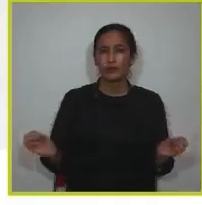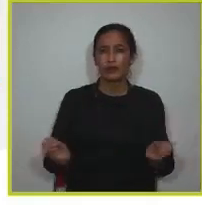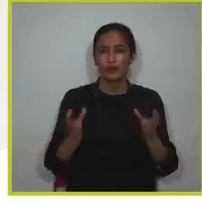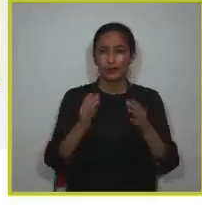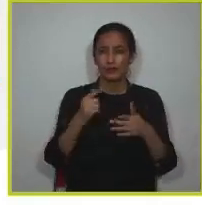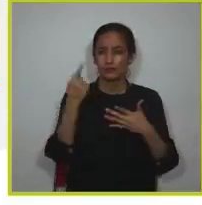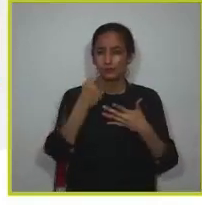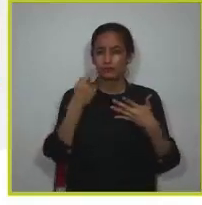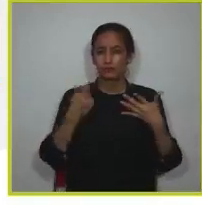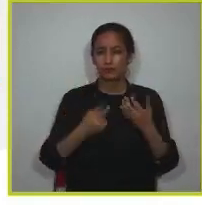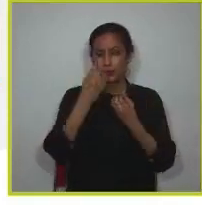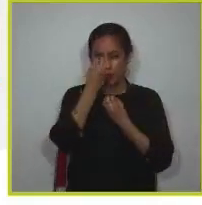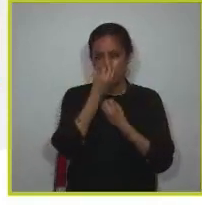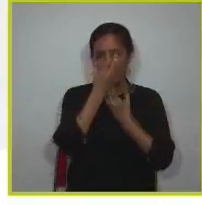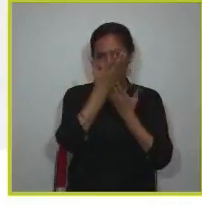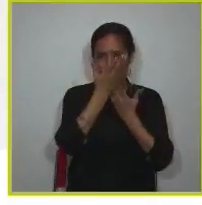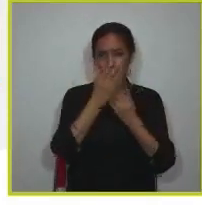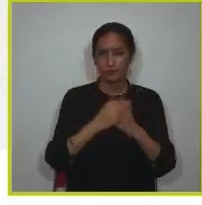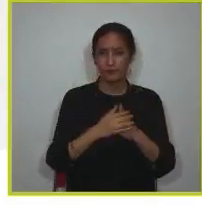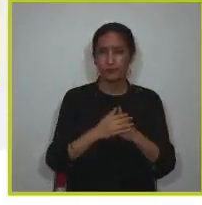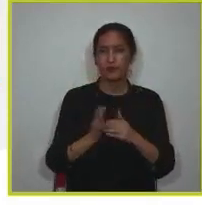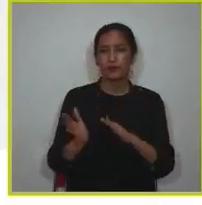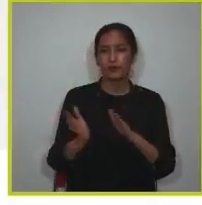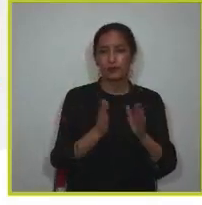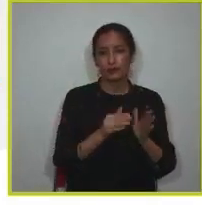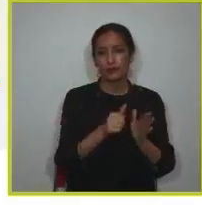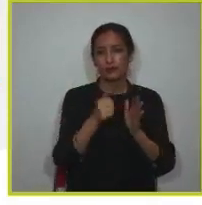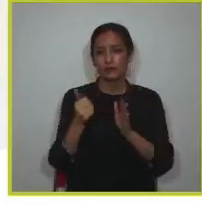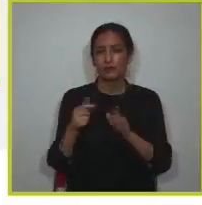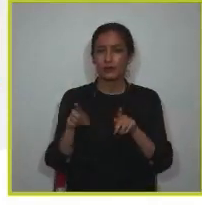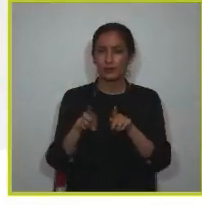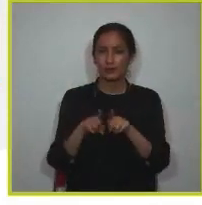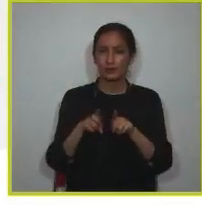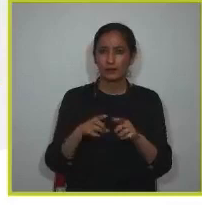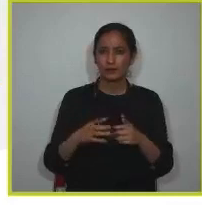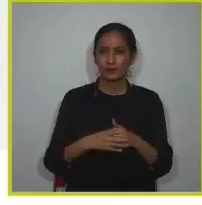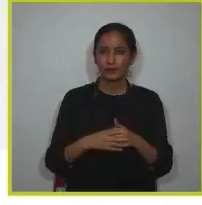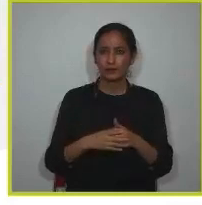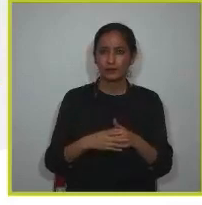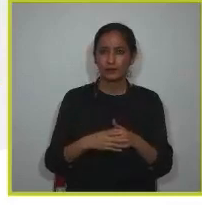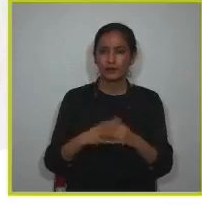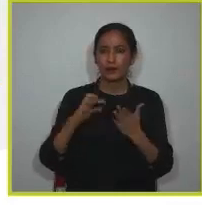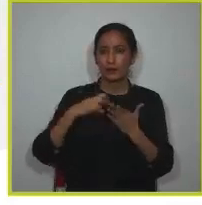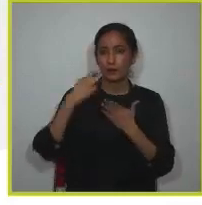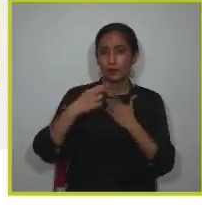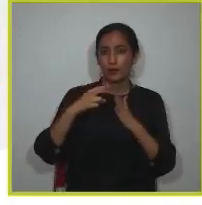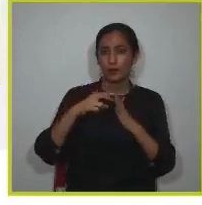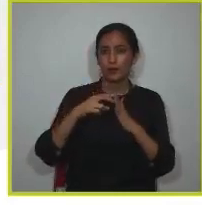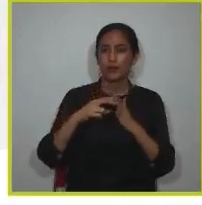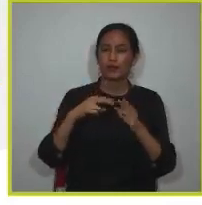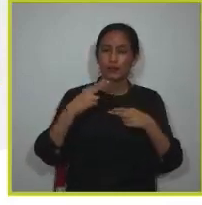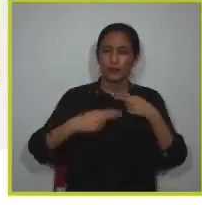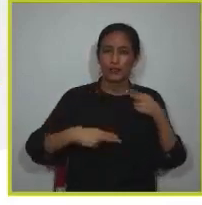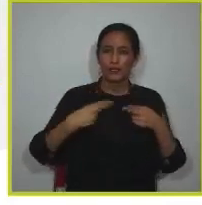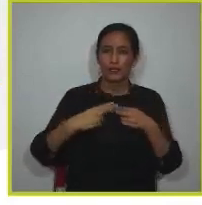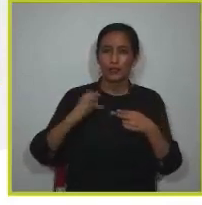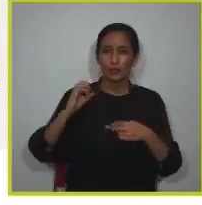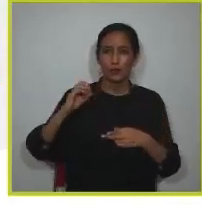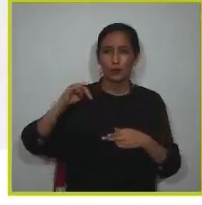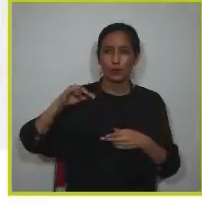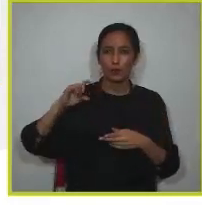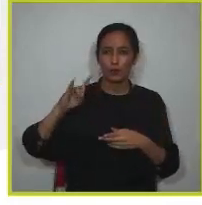cumplimiento de obligaciones ambientales y por otro lado tenemos a al programa Nacional de Naciones Unidas